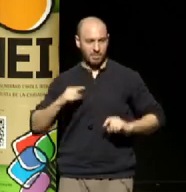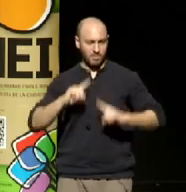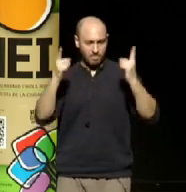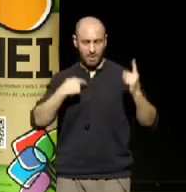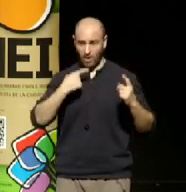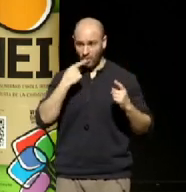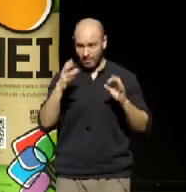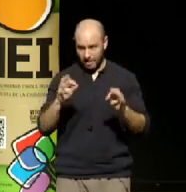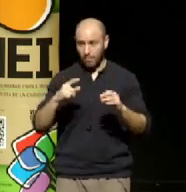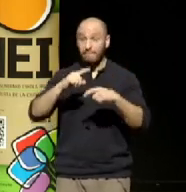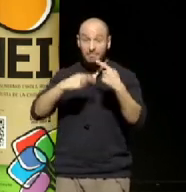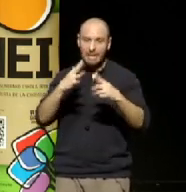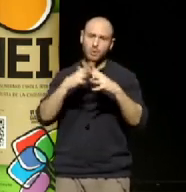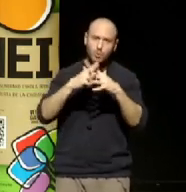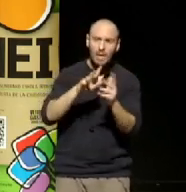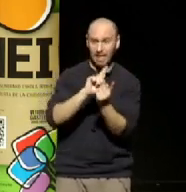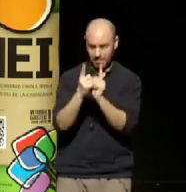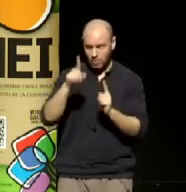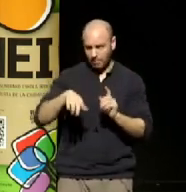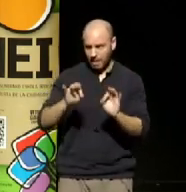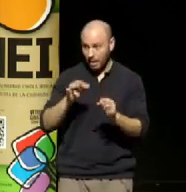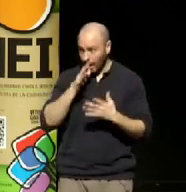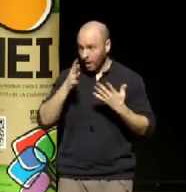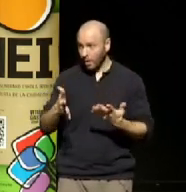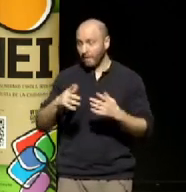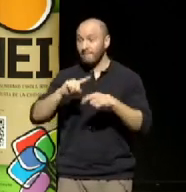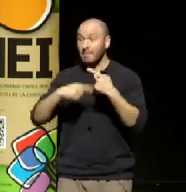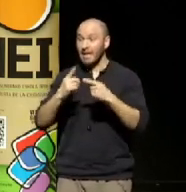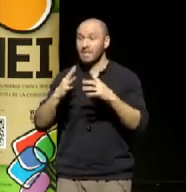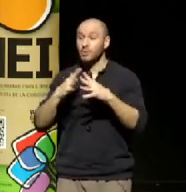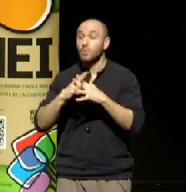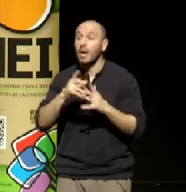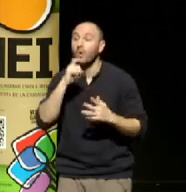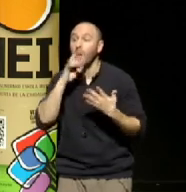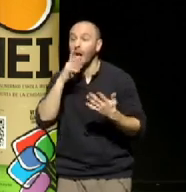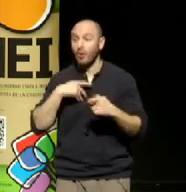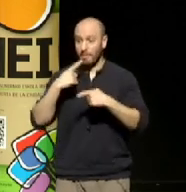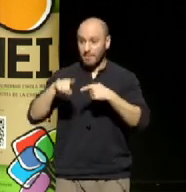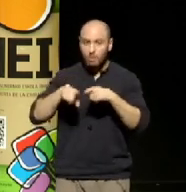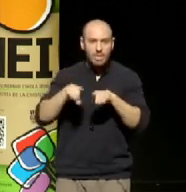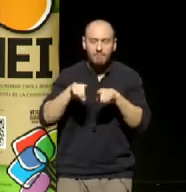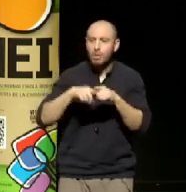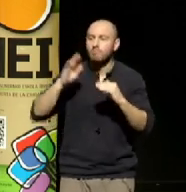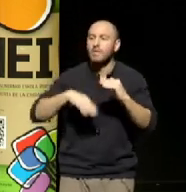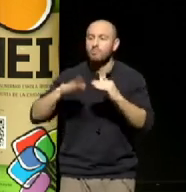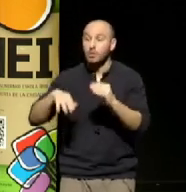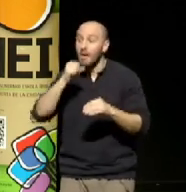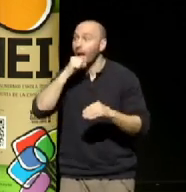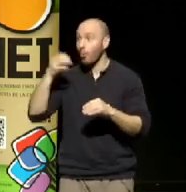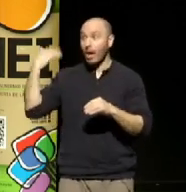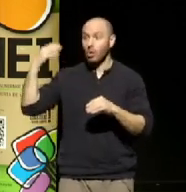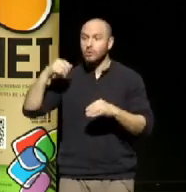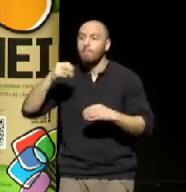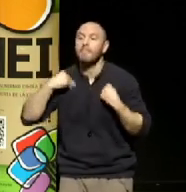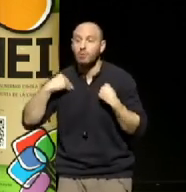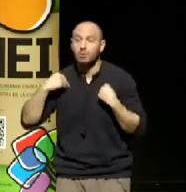La estructura familiar ha cambiado y ahora todos tenemos menos primos y hermanos, pero tenemos más abuelos vivos, ¿no es así? La gente vive más,